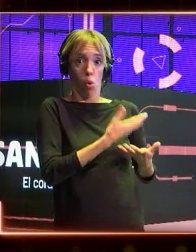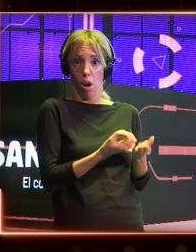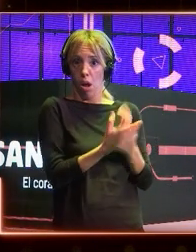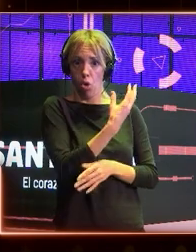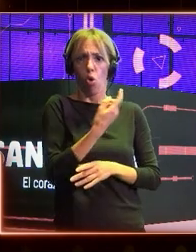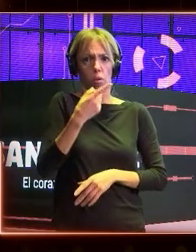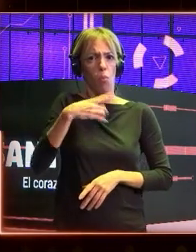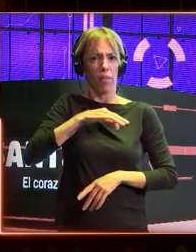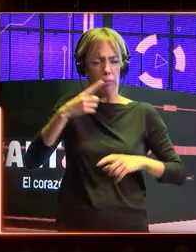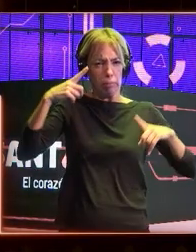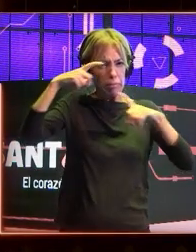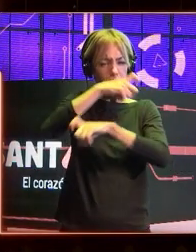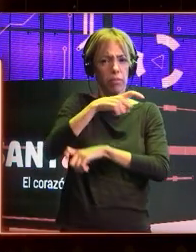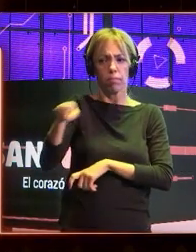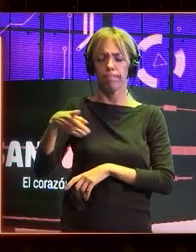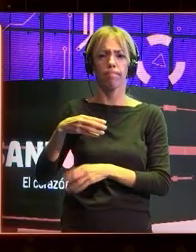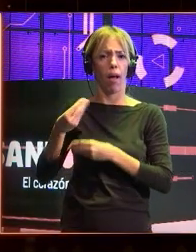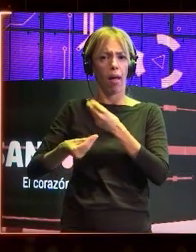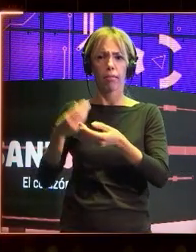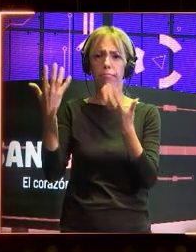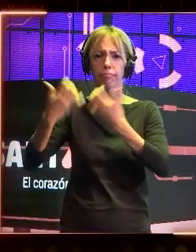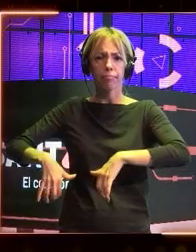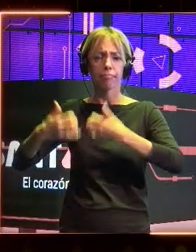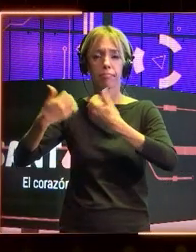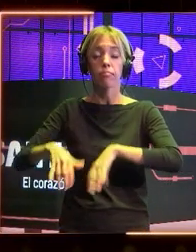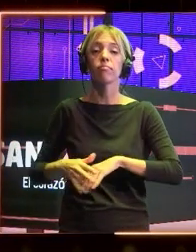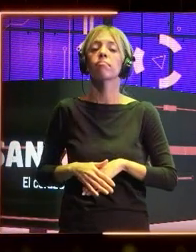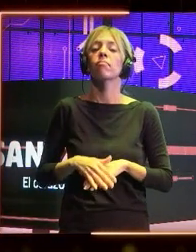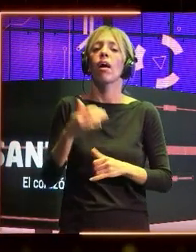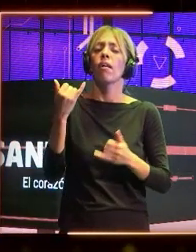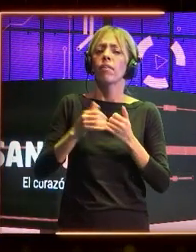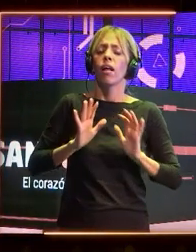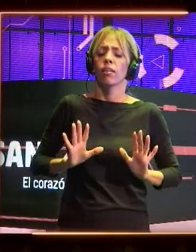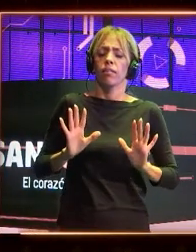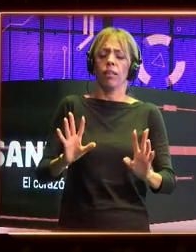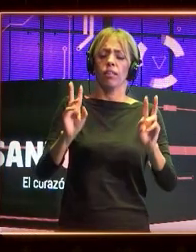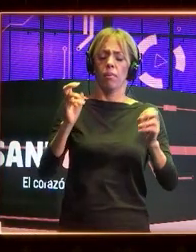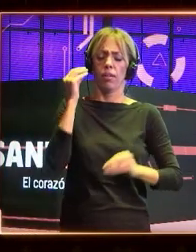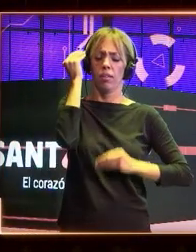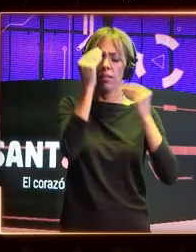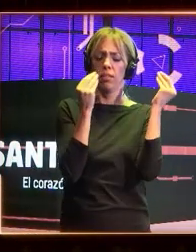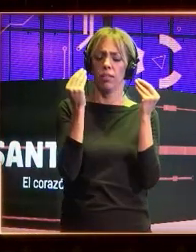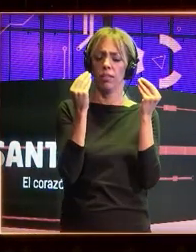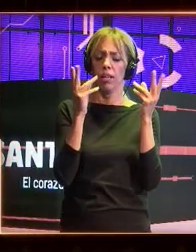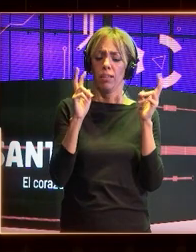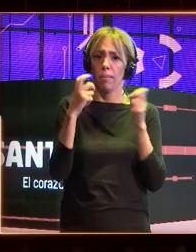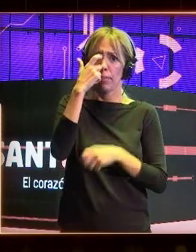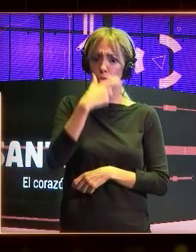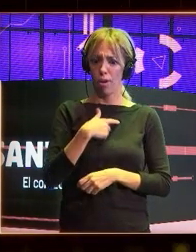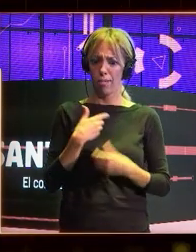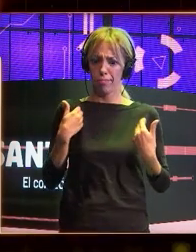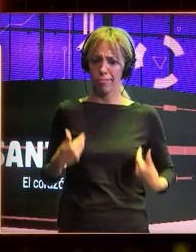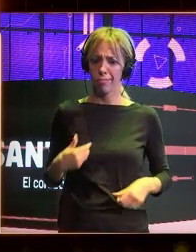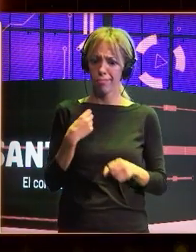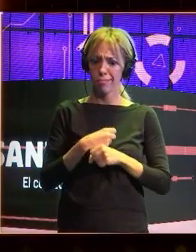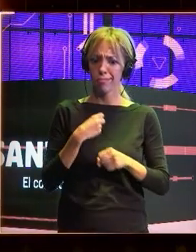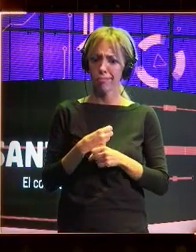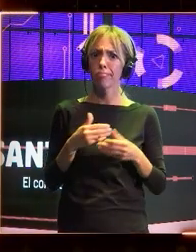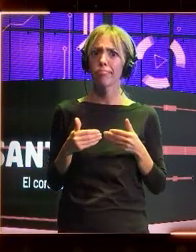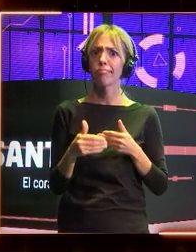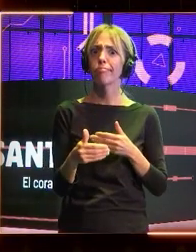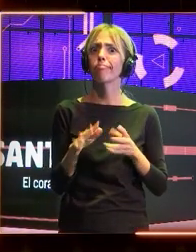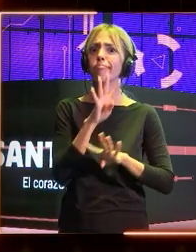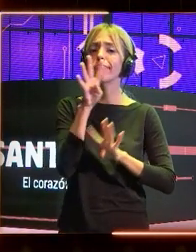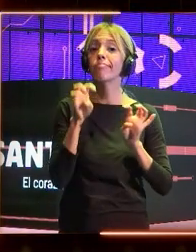aquí y todo esto Al final nos lleva a una reflexión y es qué va a pasar con el trabajo y La